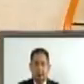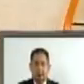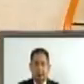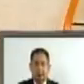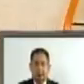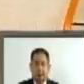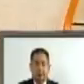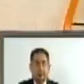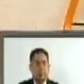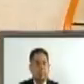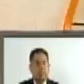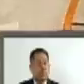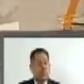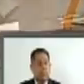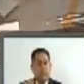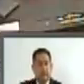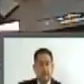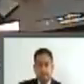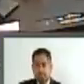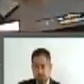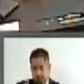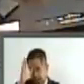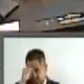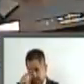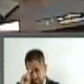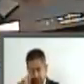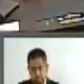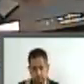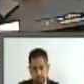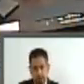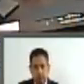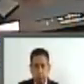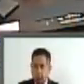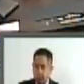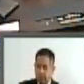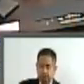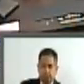Conforme al acuerdo aprobado para esta sesión solemne, se concede el uso de la